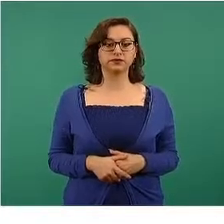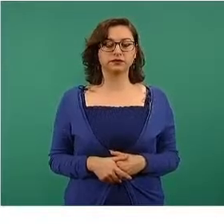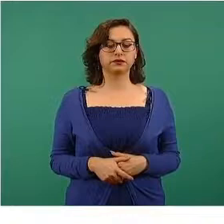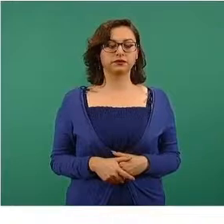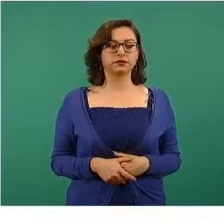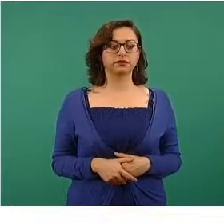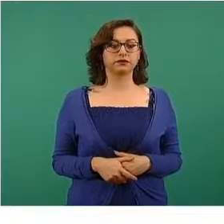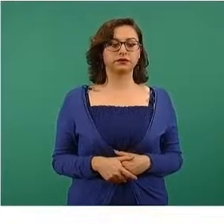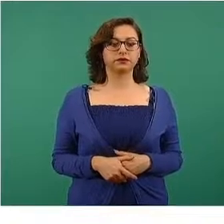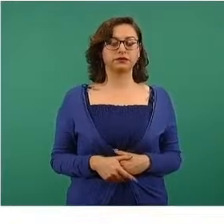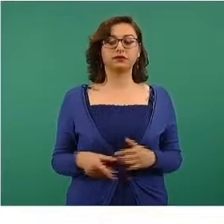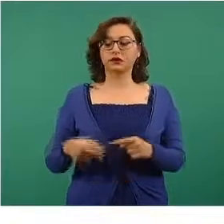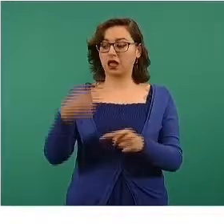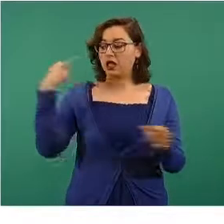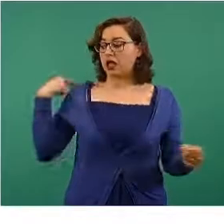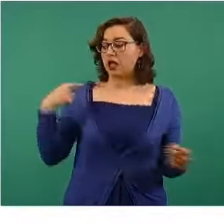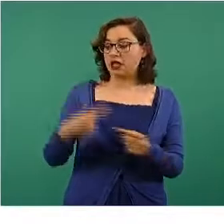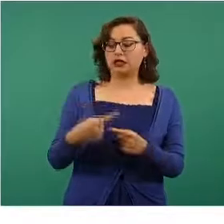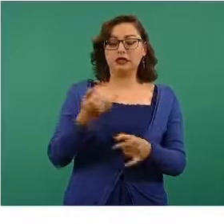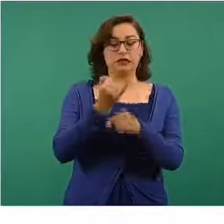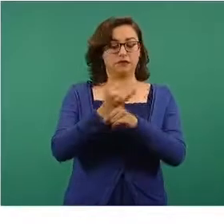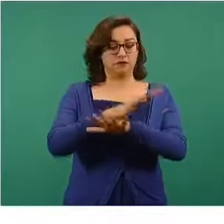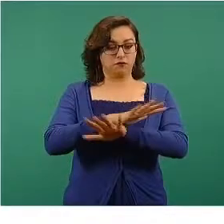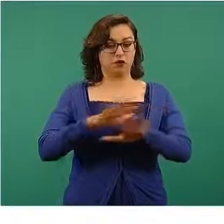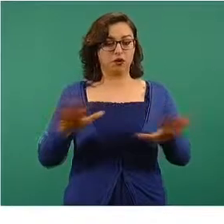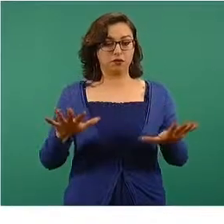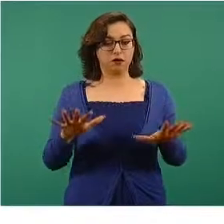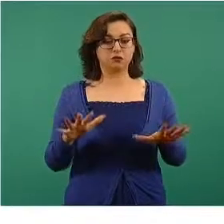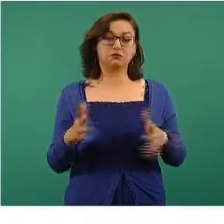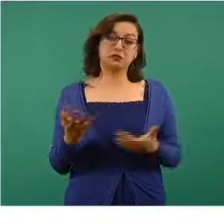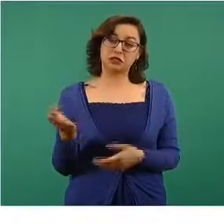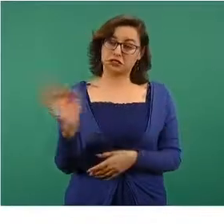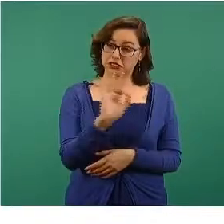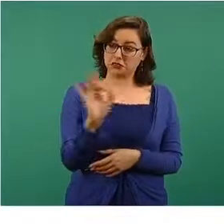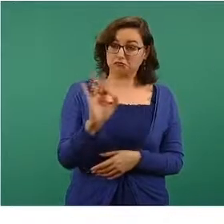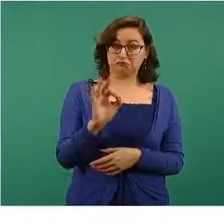él incluimos algunas cosas que tal vez puede ser parte de la confusión.